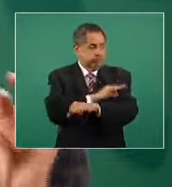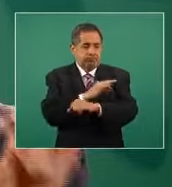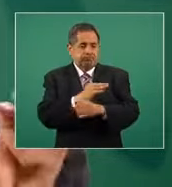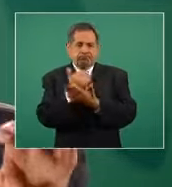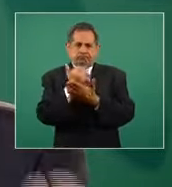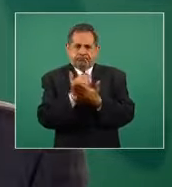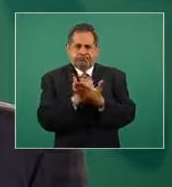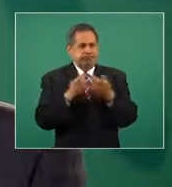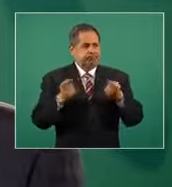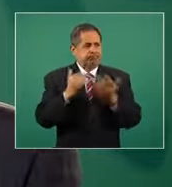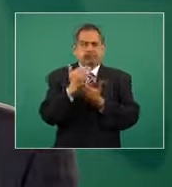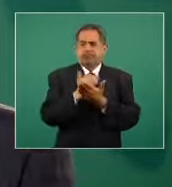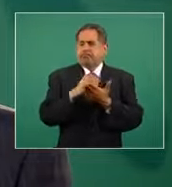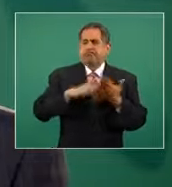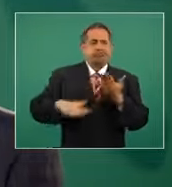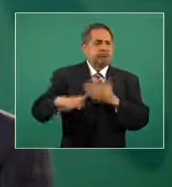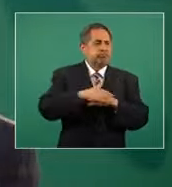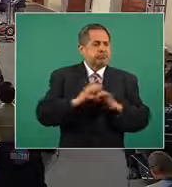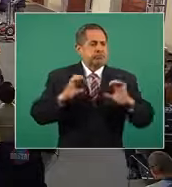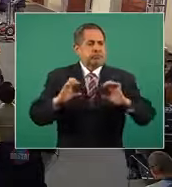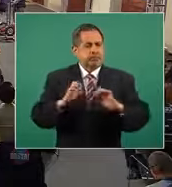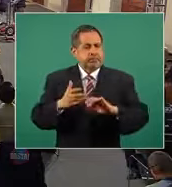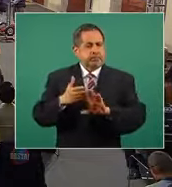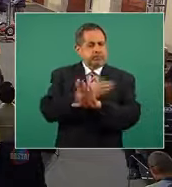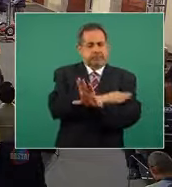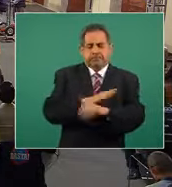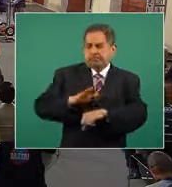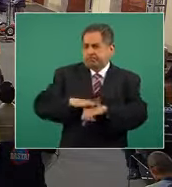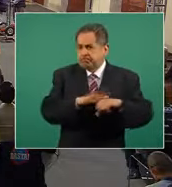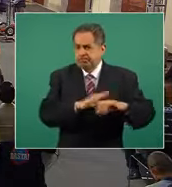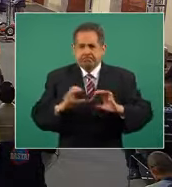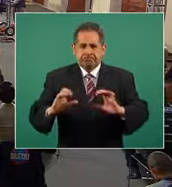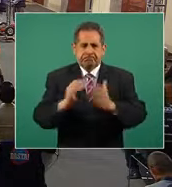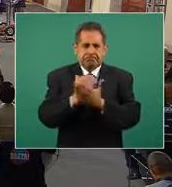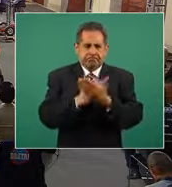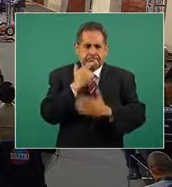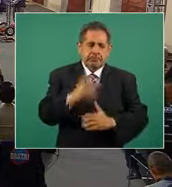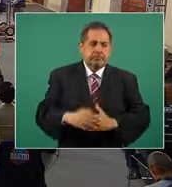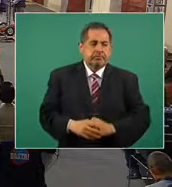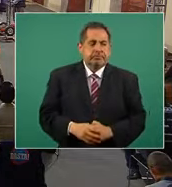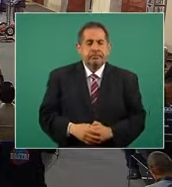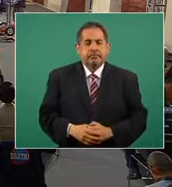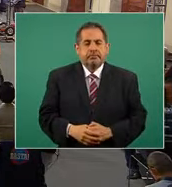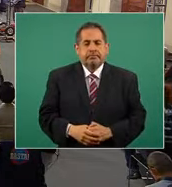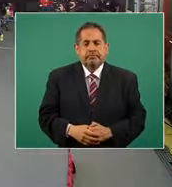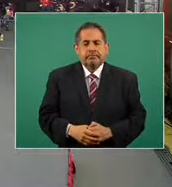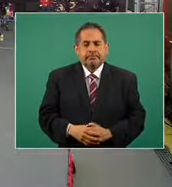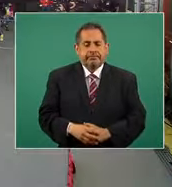con una medida preventiva específica. Es todo, presidente.